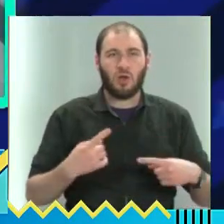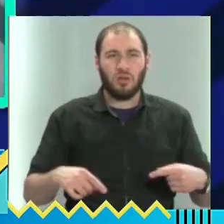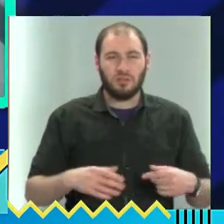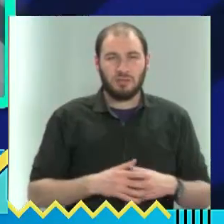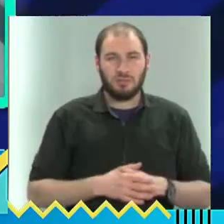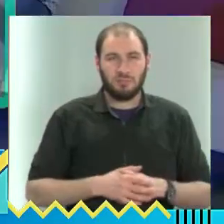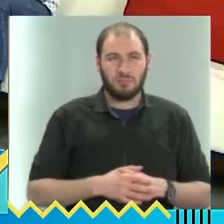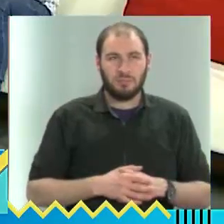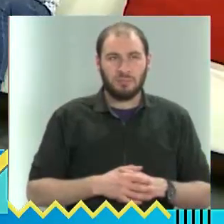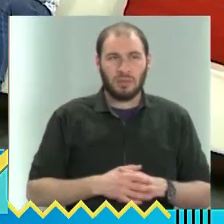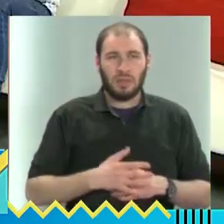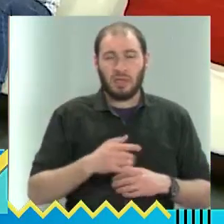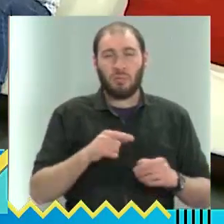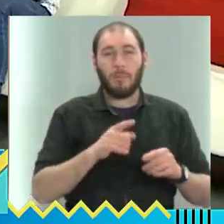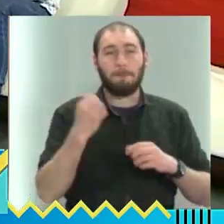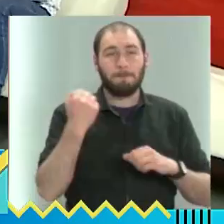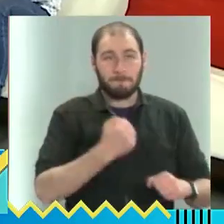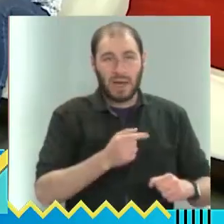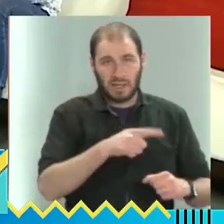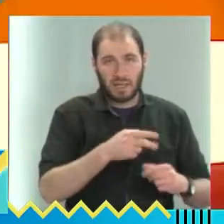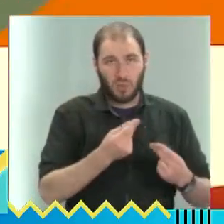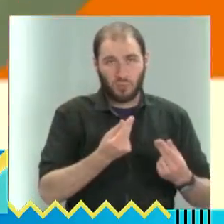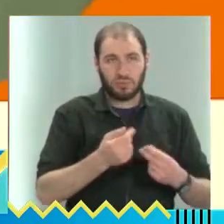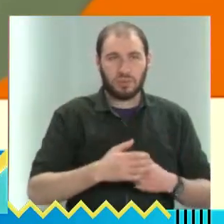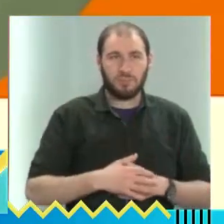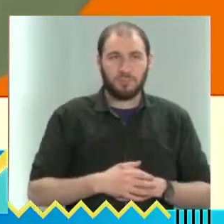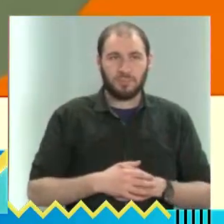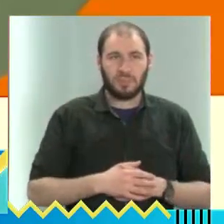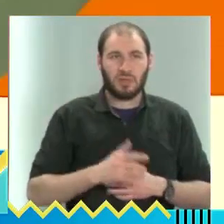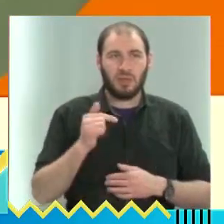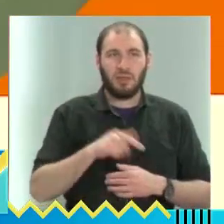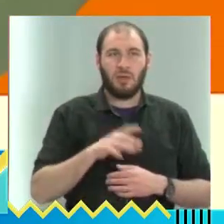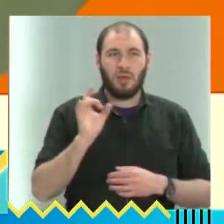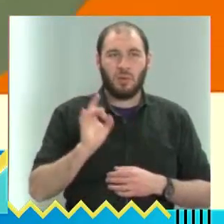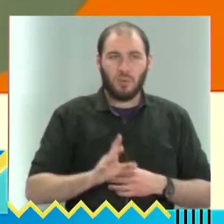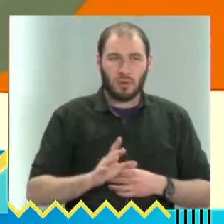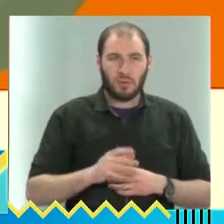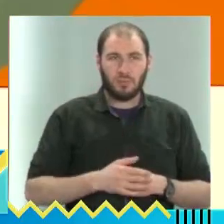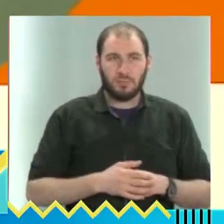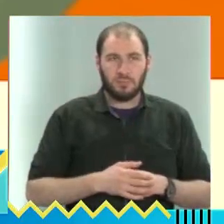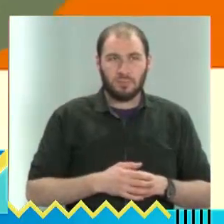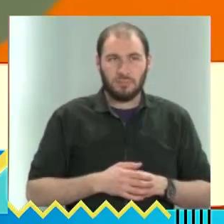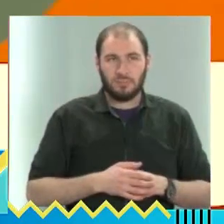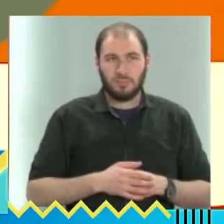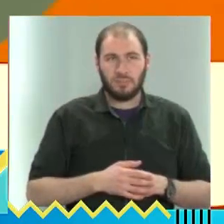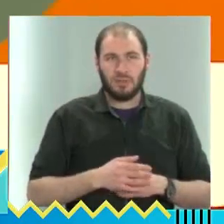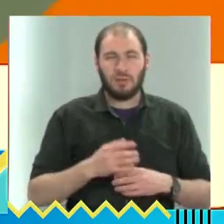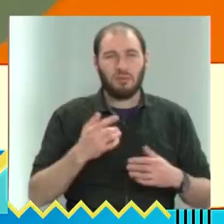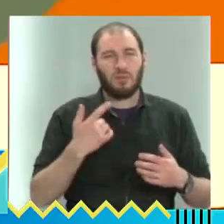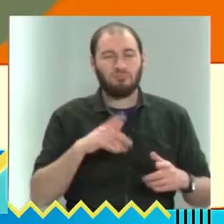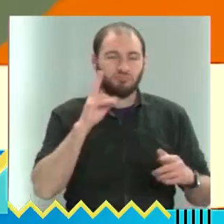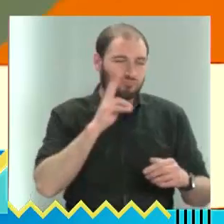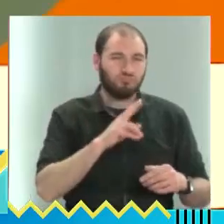elemento como el parque, que no era solo para